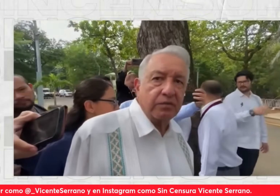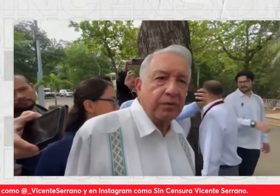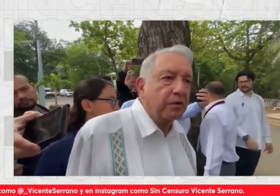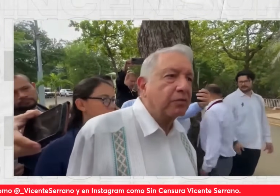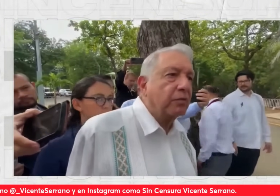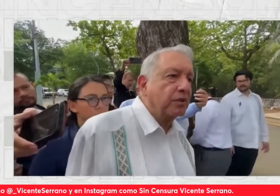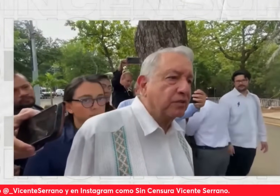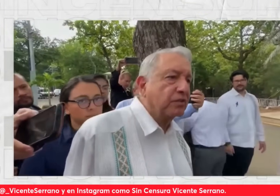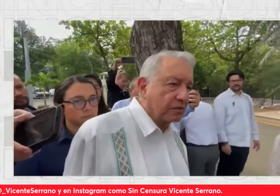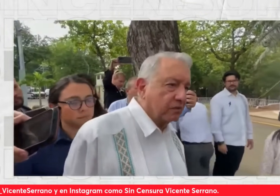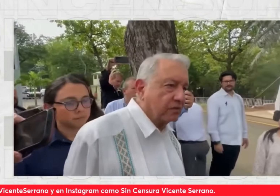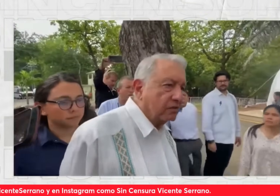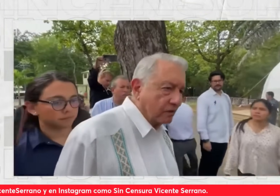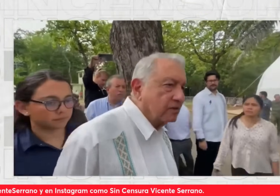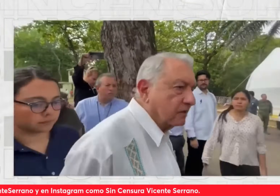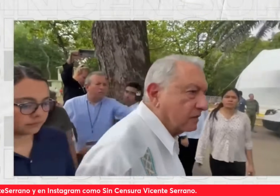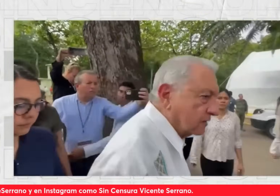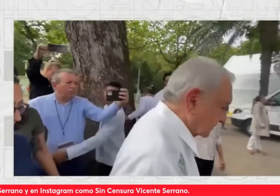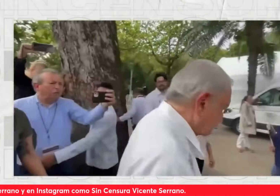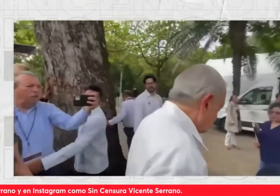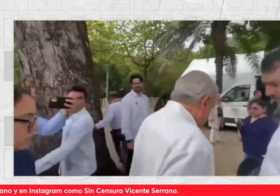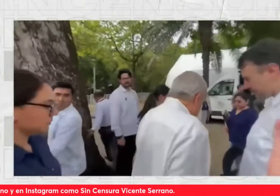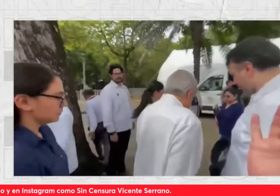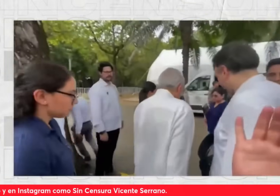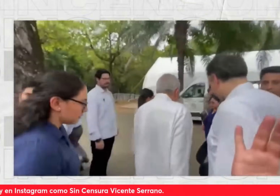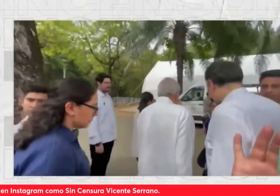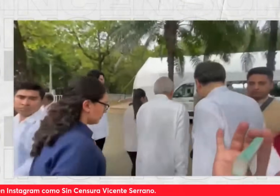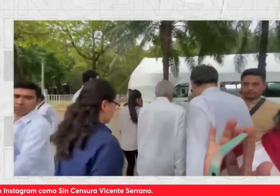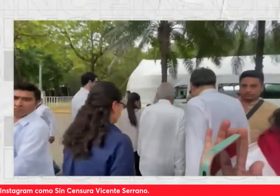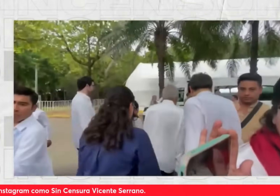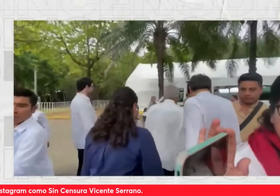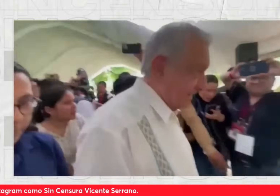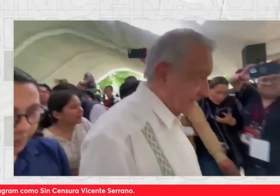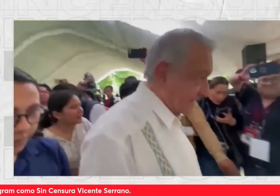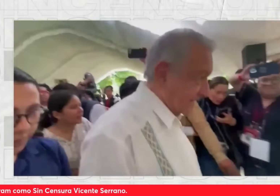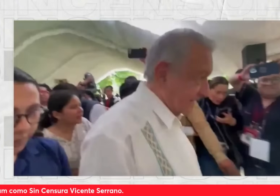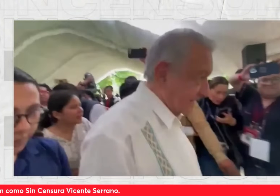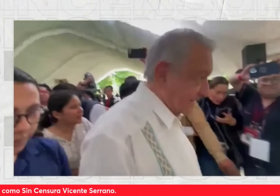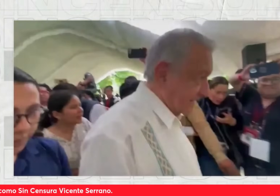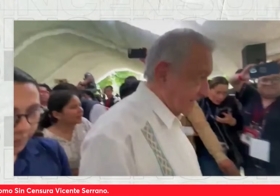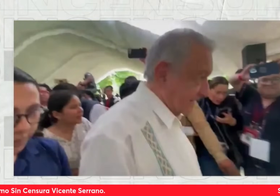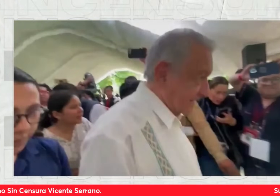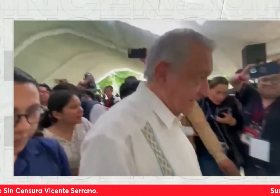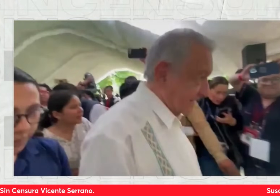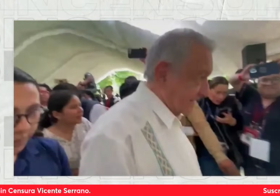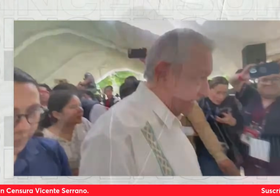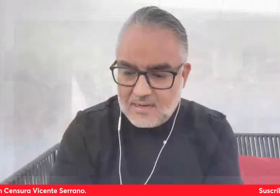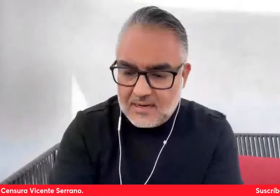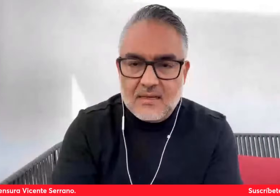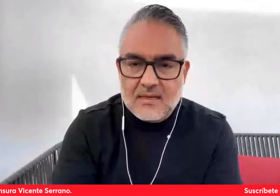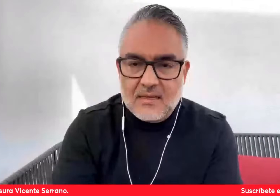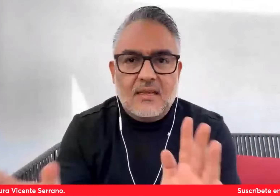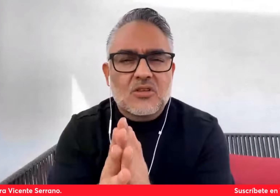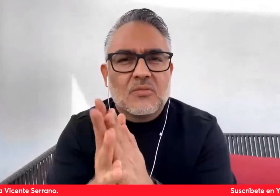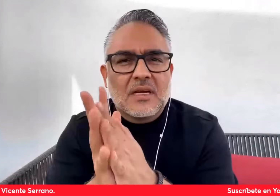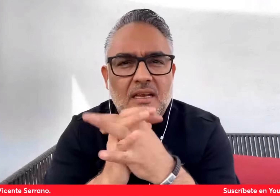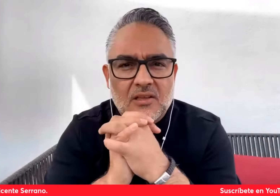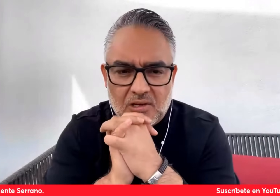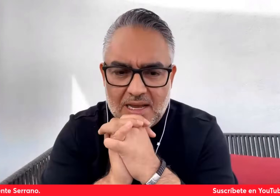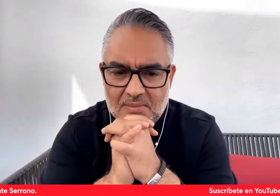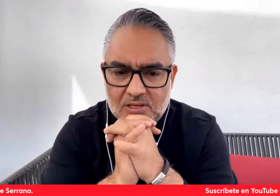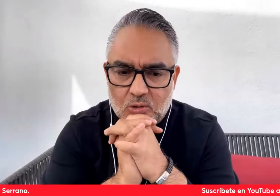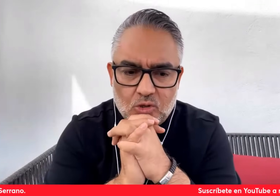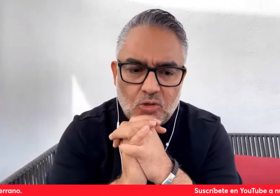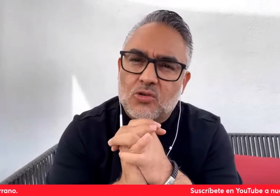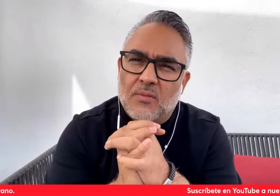desde los primeros momentos. Gracias, presidente. Bueno, pues para hablar de esto, mi